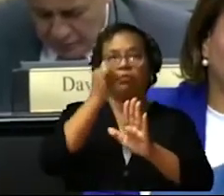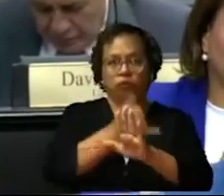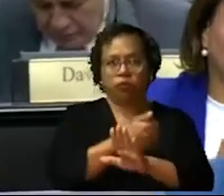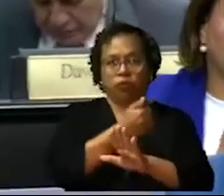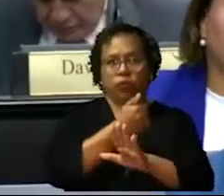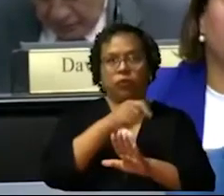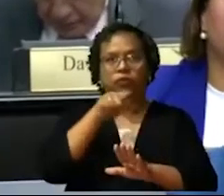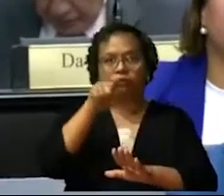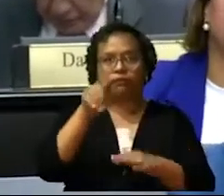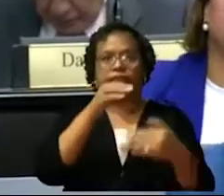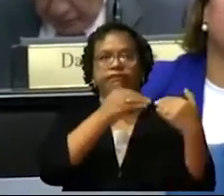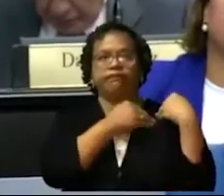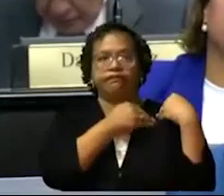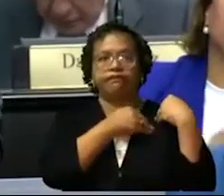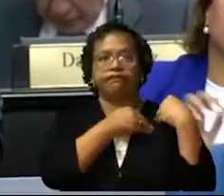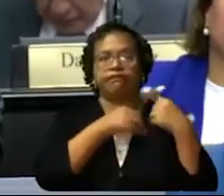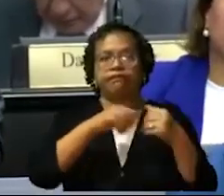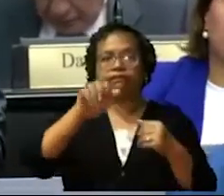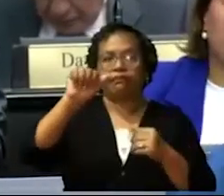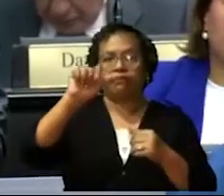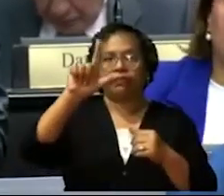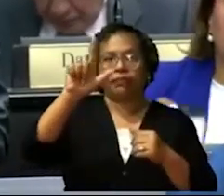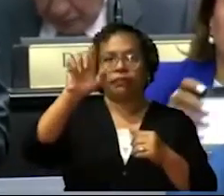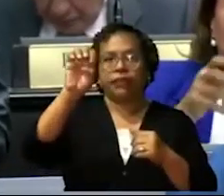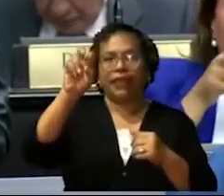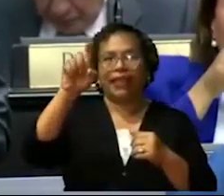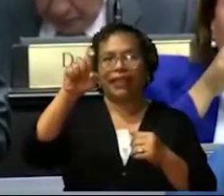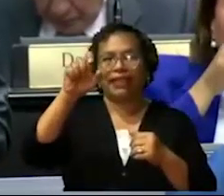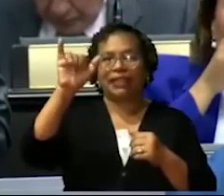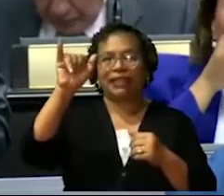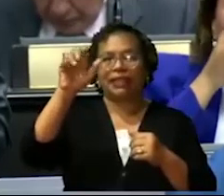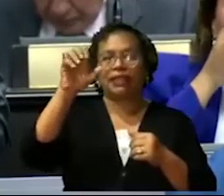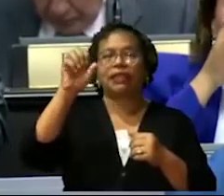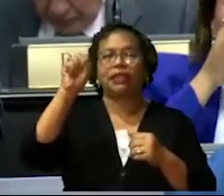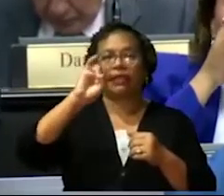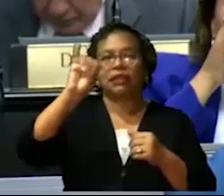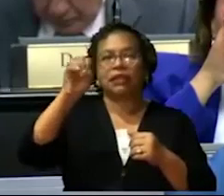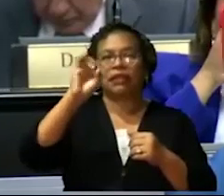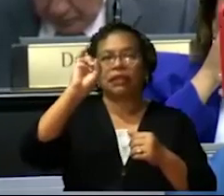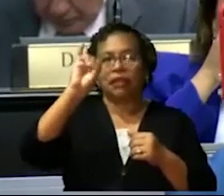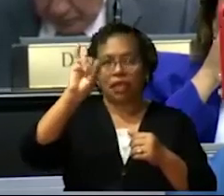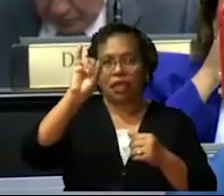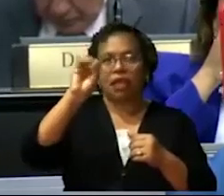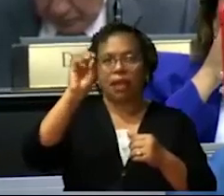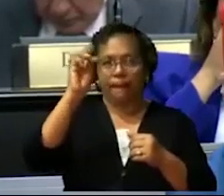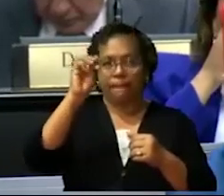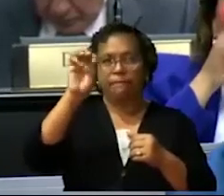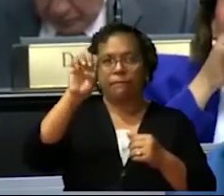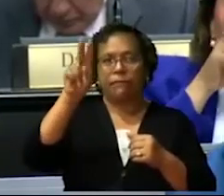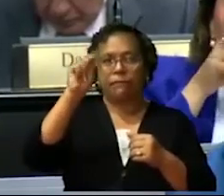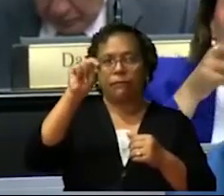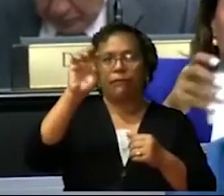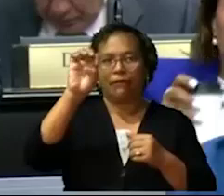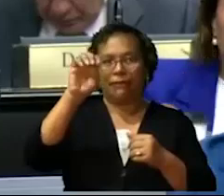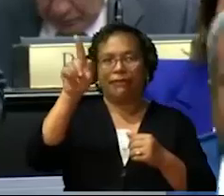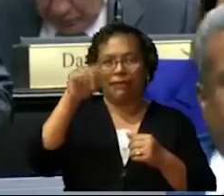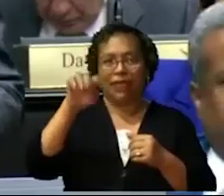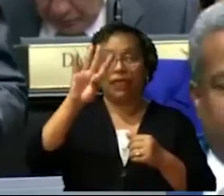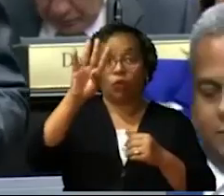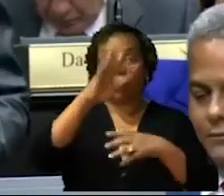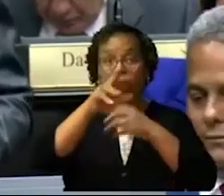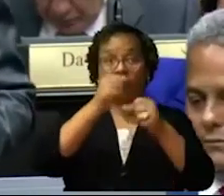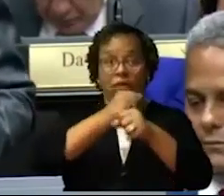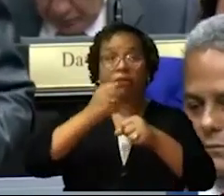diputado Alexis Jiménez en el cuatrenio pasado. Y yo soy coproponente. Como representante